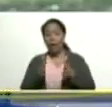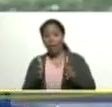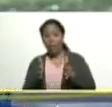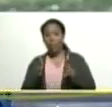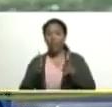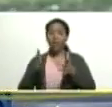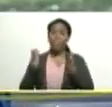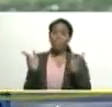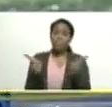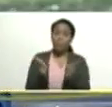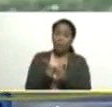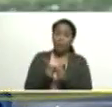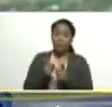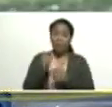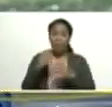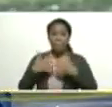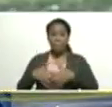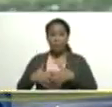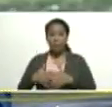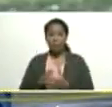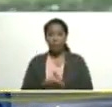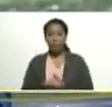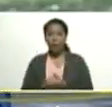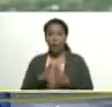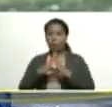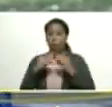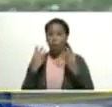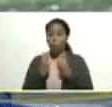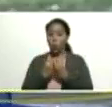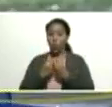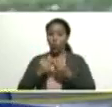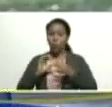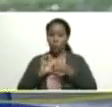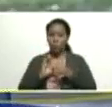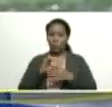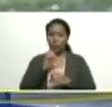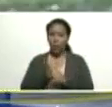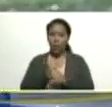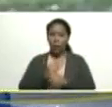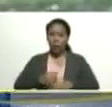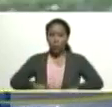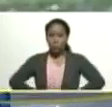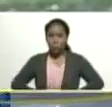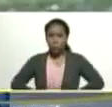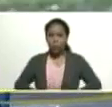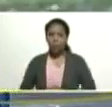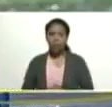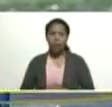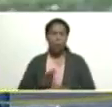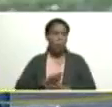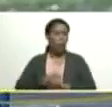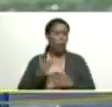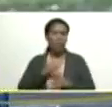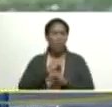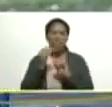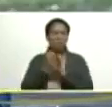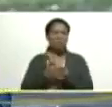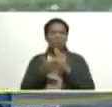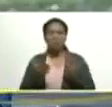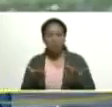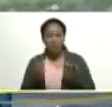campesinas, unirnos en un solo esfuerzo de trabajo. Porque al final es una apuesta de ganar-ganar.